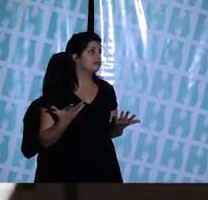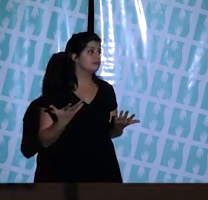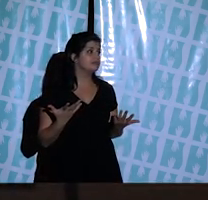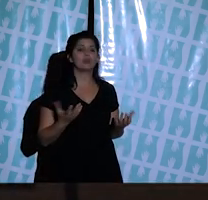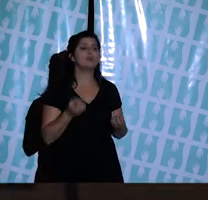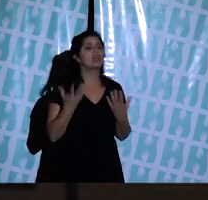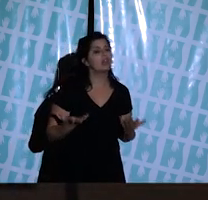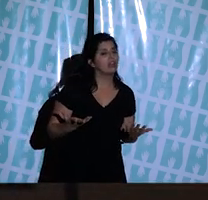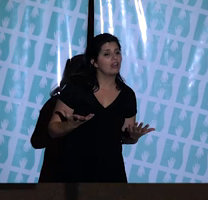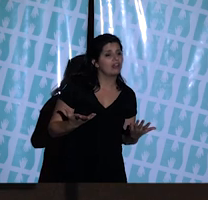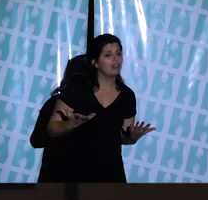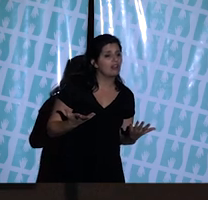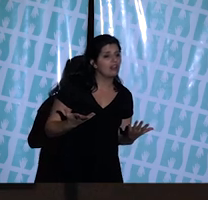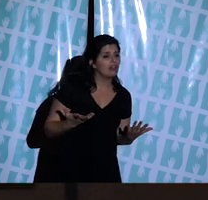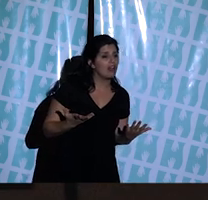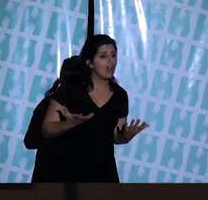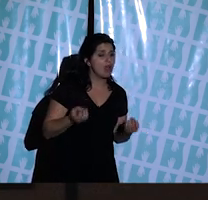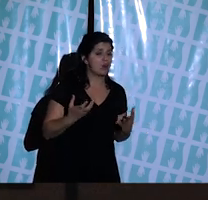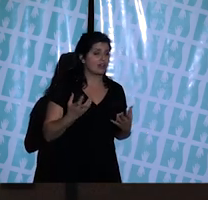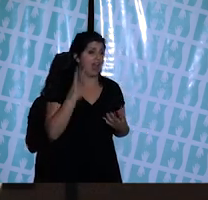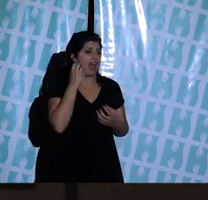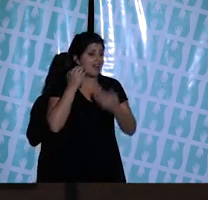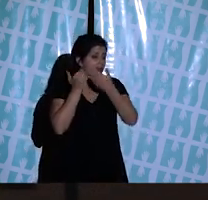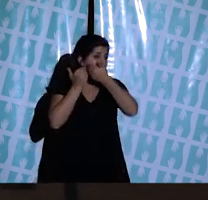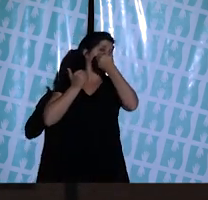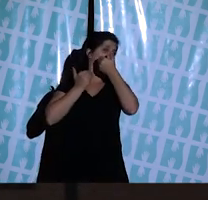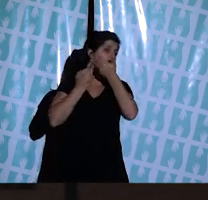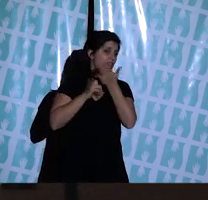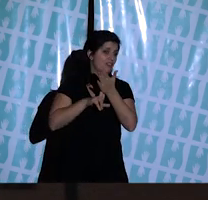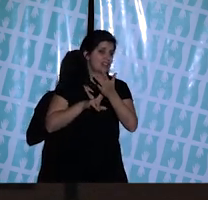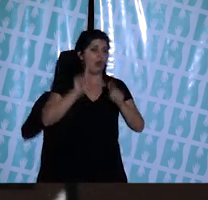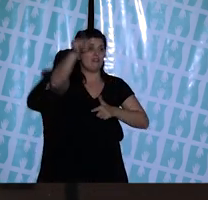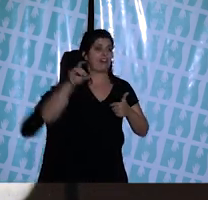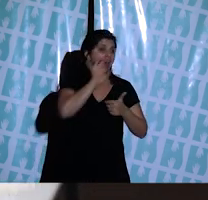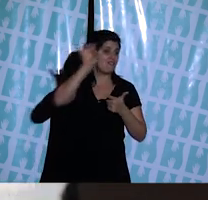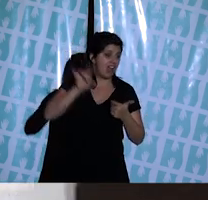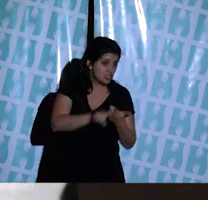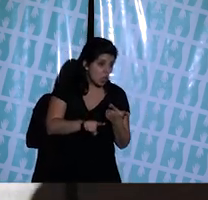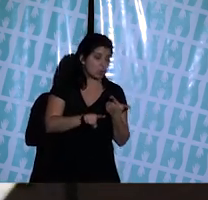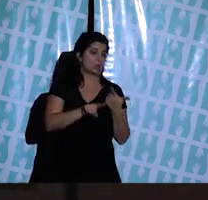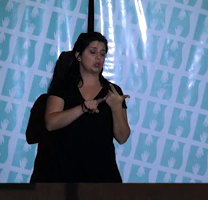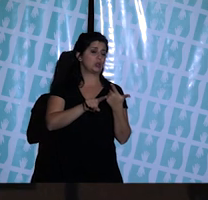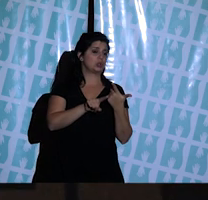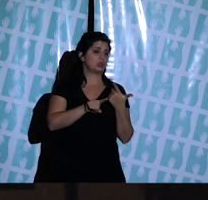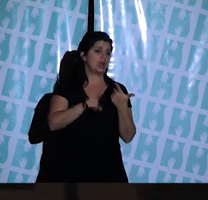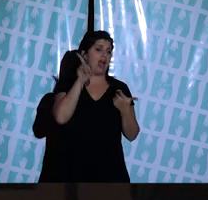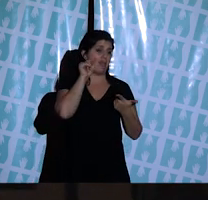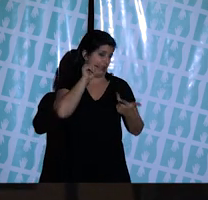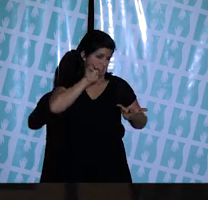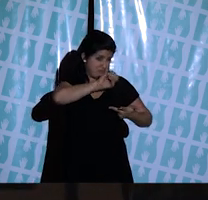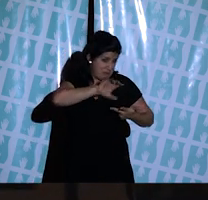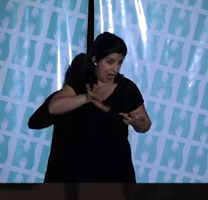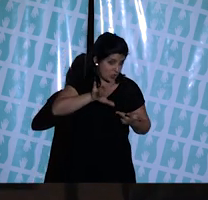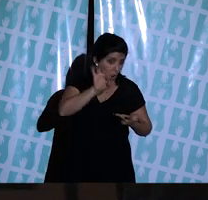¿Por qué? Porque la volvemos a abrir, porque genera una infección, porque la... ¿Y el dolor cada vez peor?